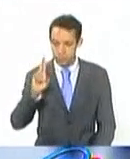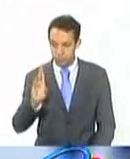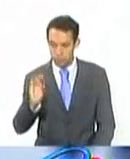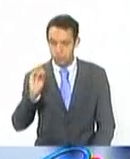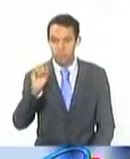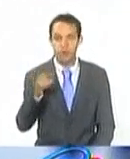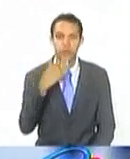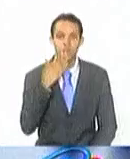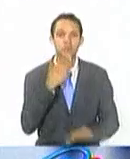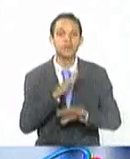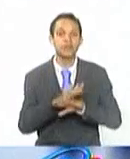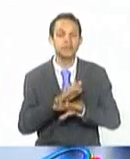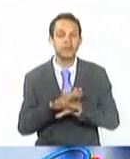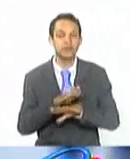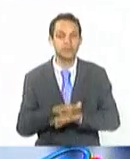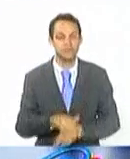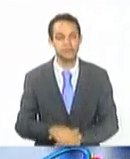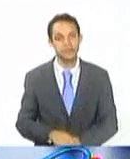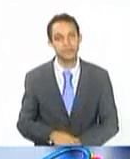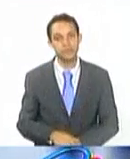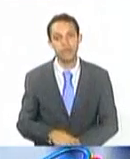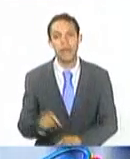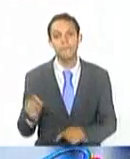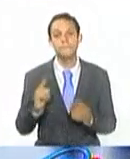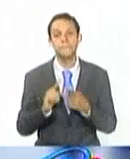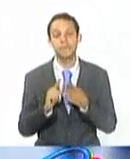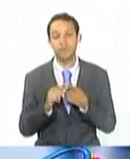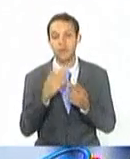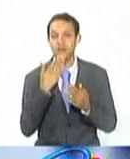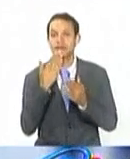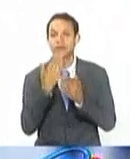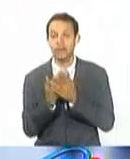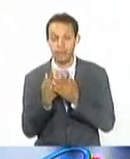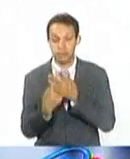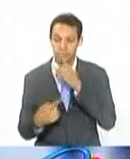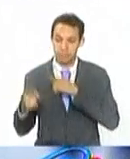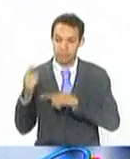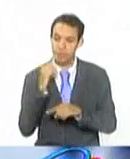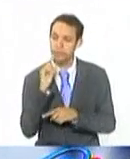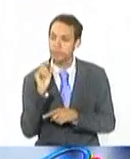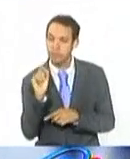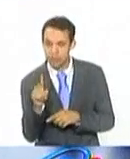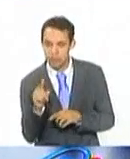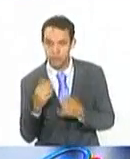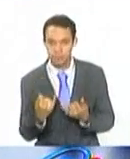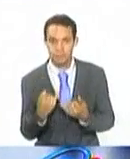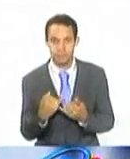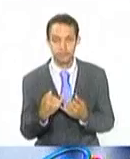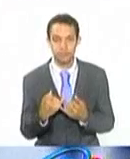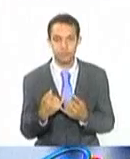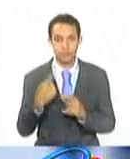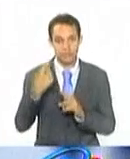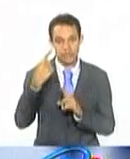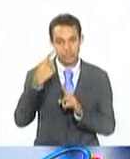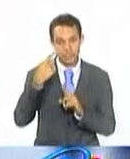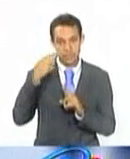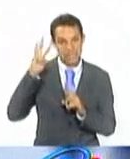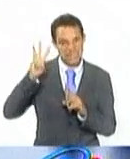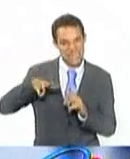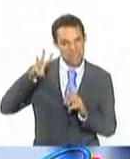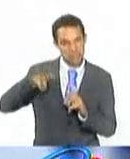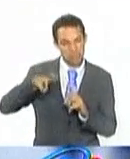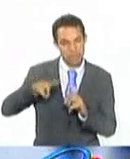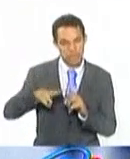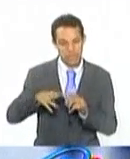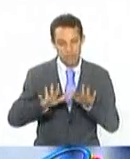tardes bienvenida eh Gracias primero que todo para fitar por el programa y para hacer una preguntica hace tres meses tengo un espolón me he